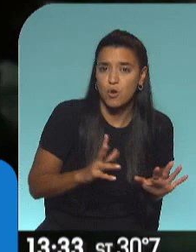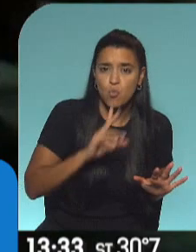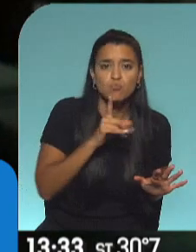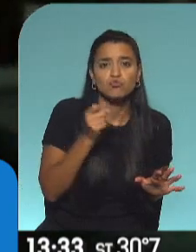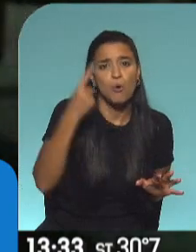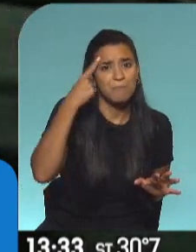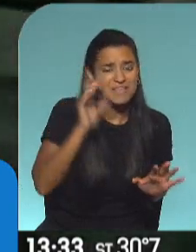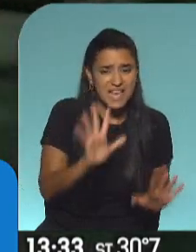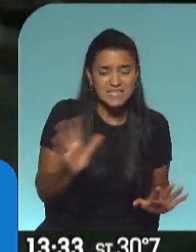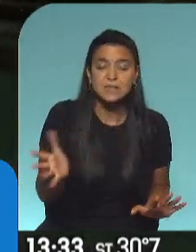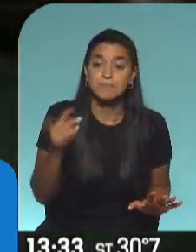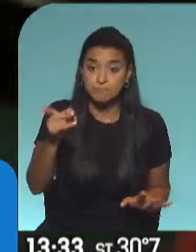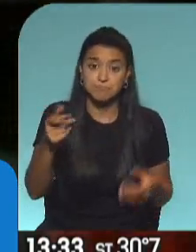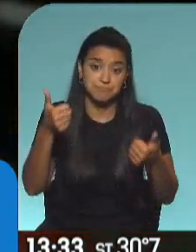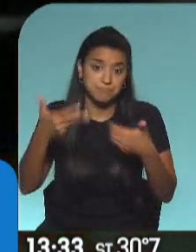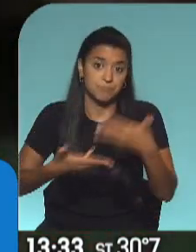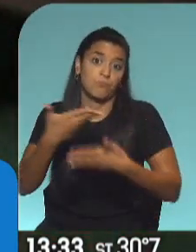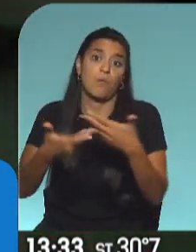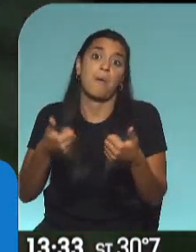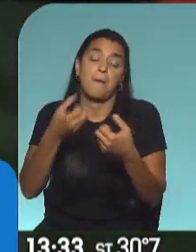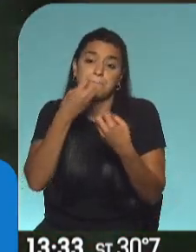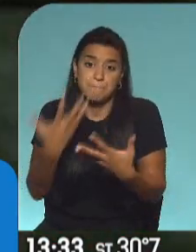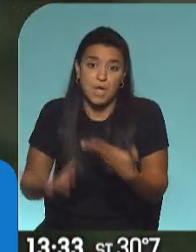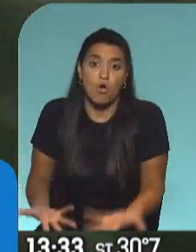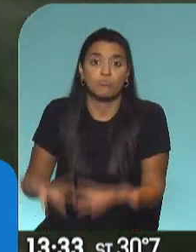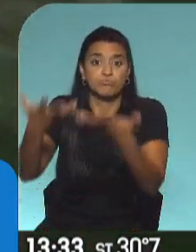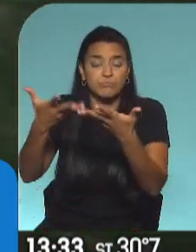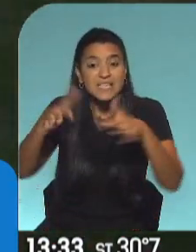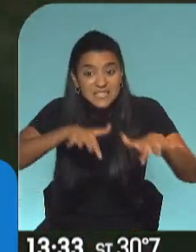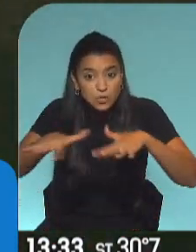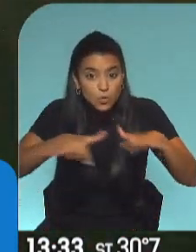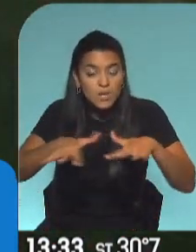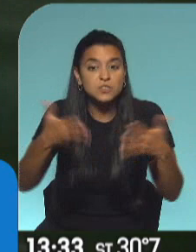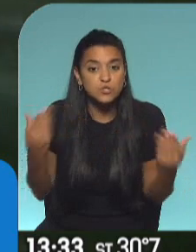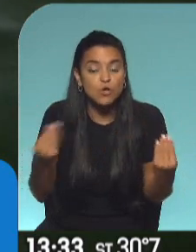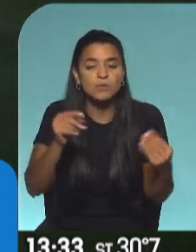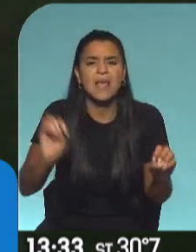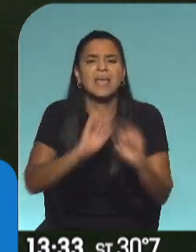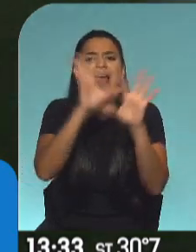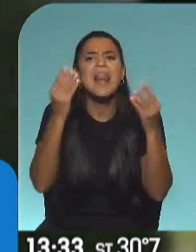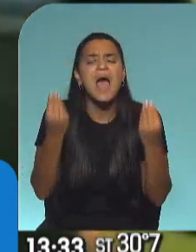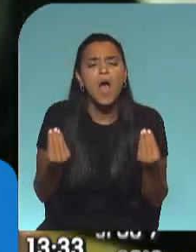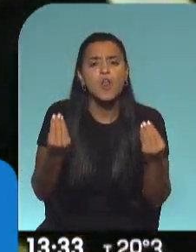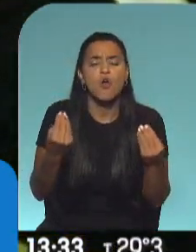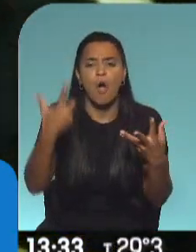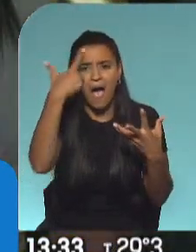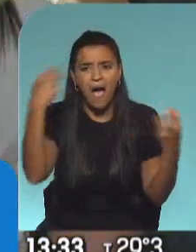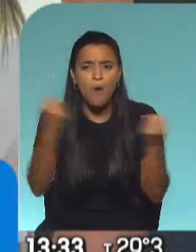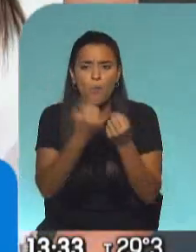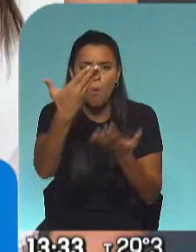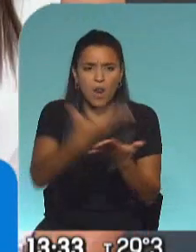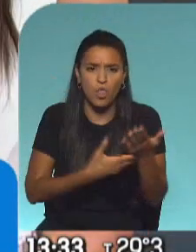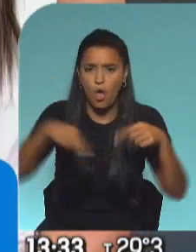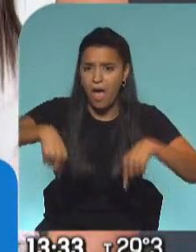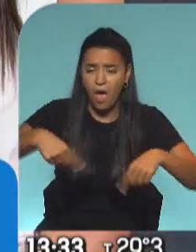a él lo beneficia enormemente. Esta situación, como para qué, bueno, quedó claro cuando se hizo el referéndum actual,